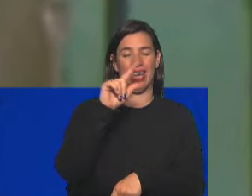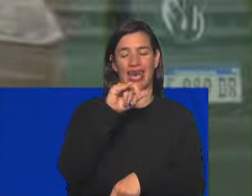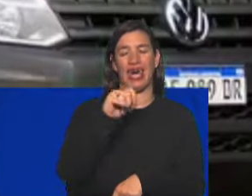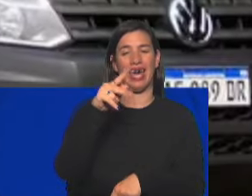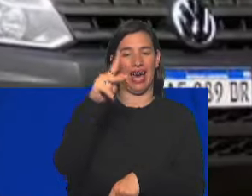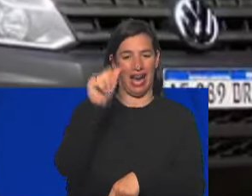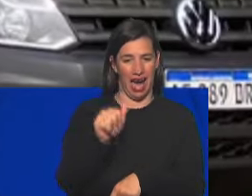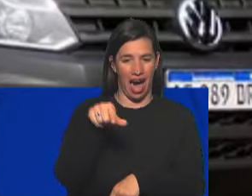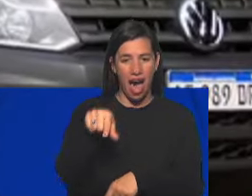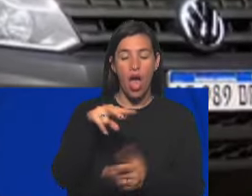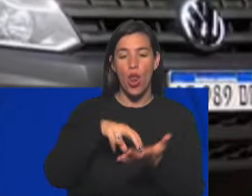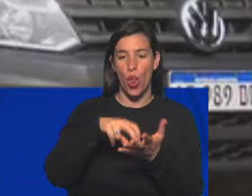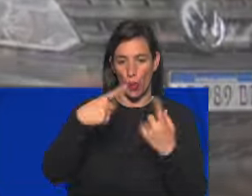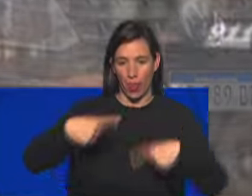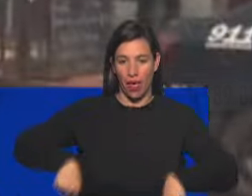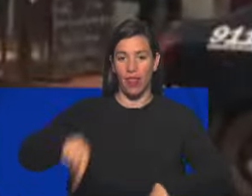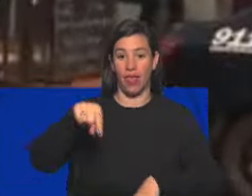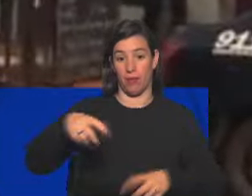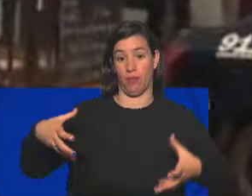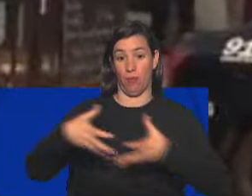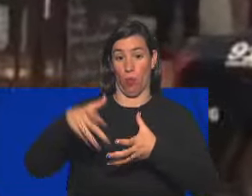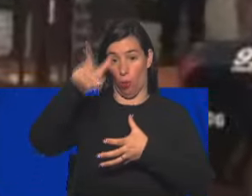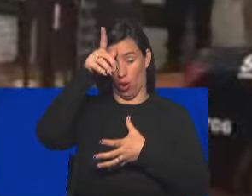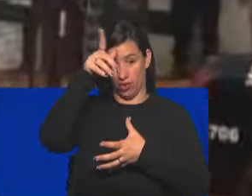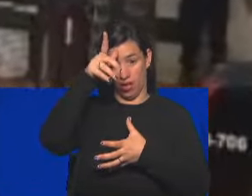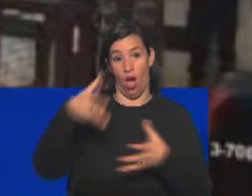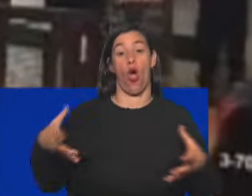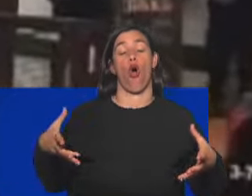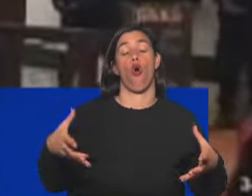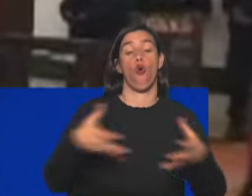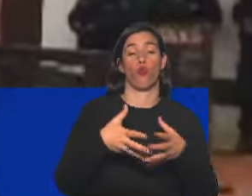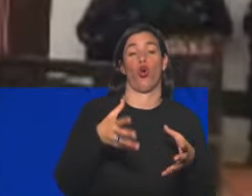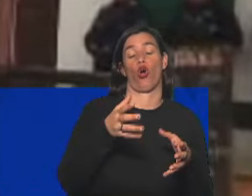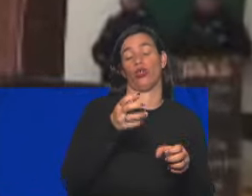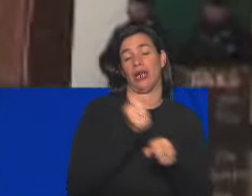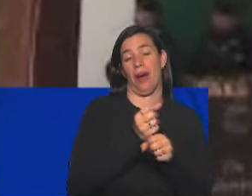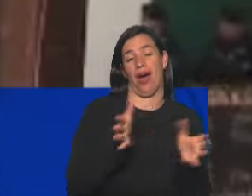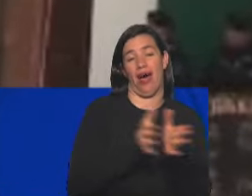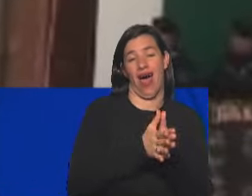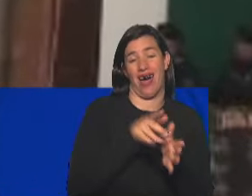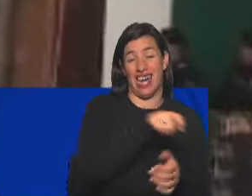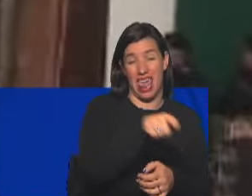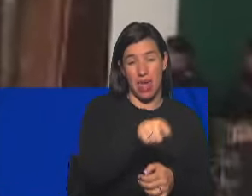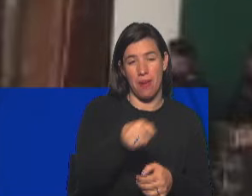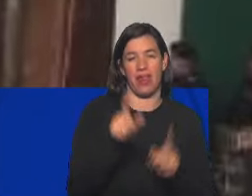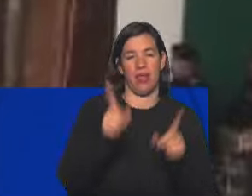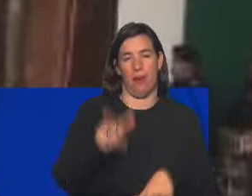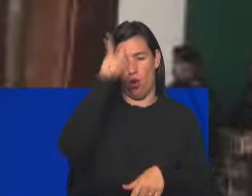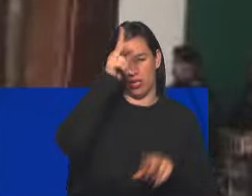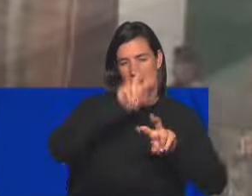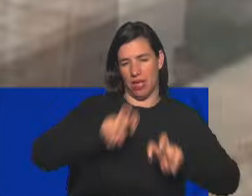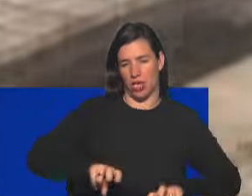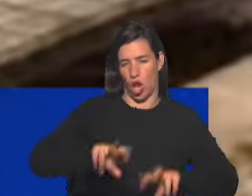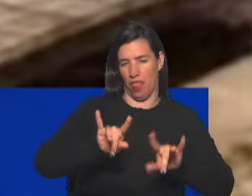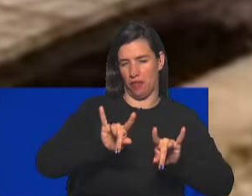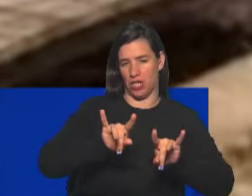efectivos de la Policía Provincial junto con el equipo de Cibercrimen y la Secretaría de Apoyo para Investigaciones Complejas